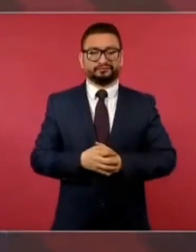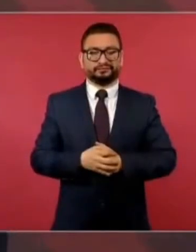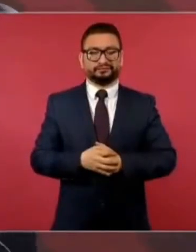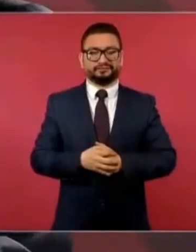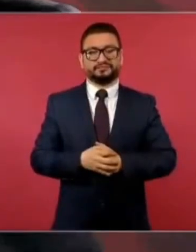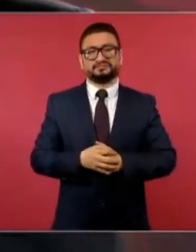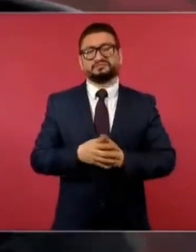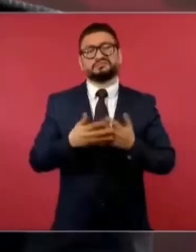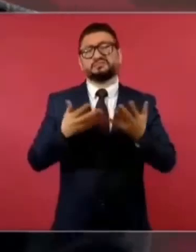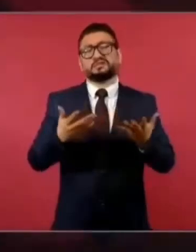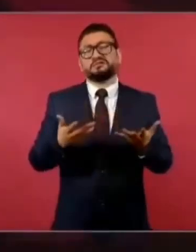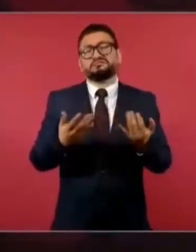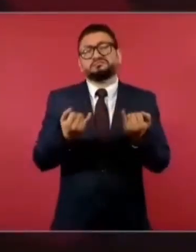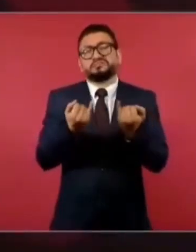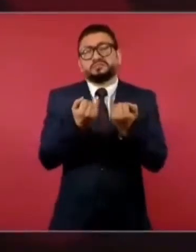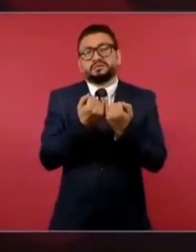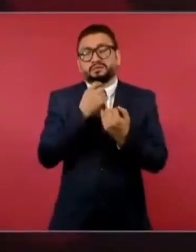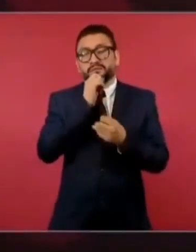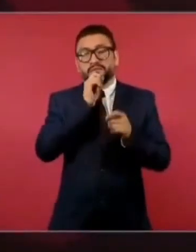México